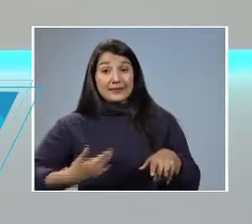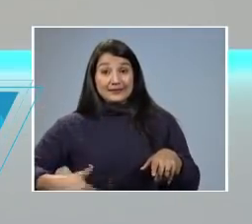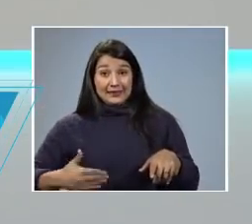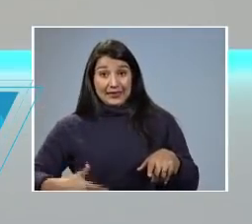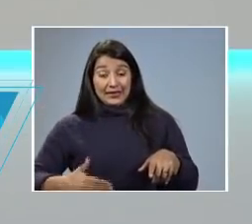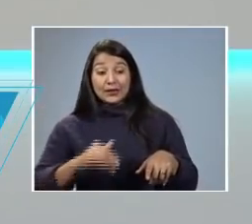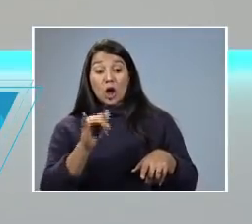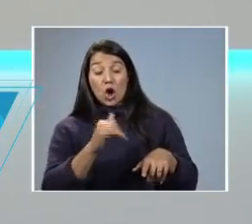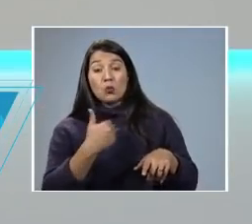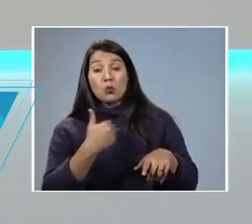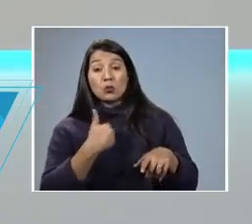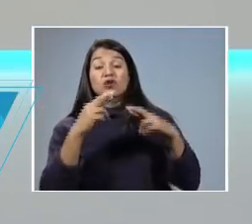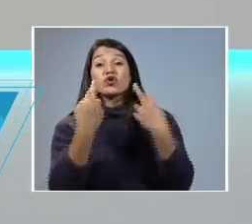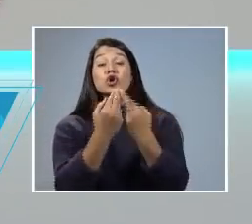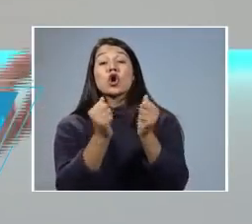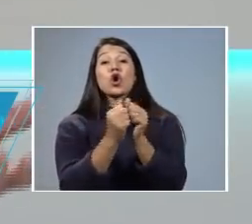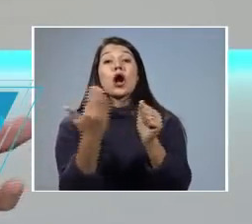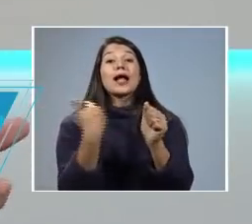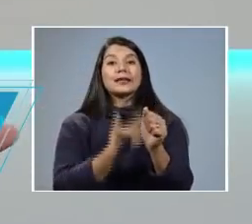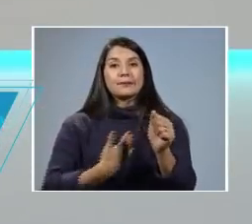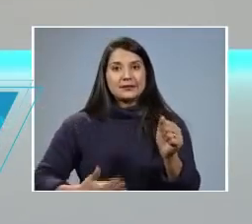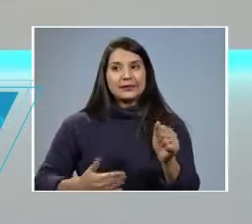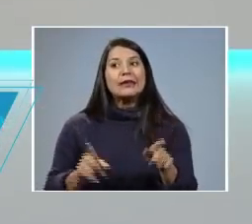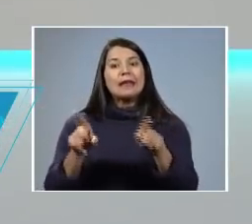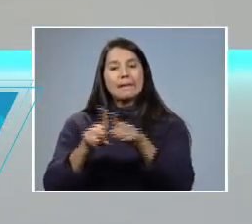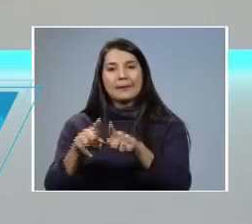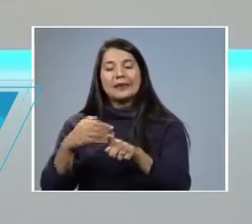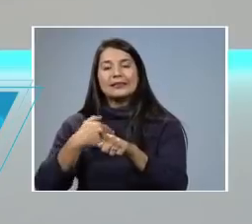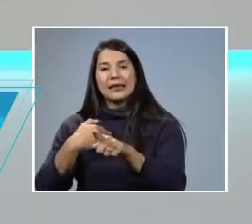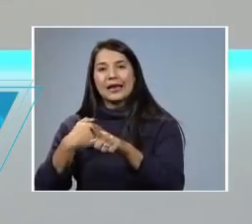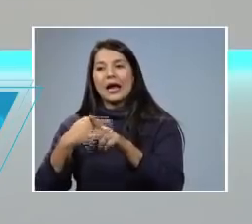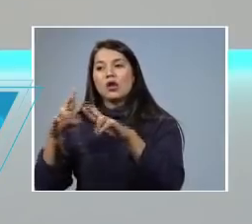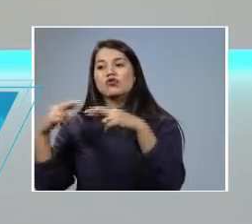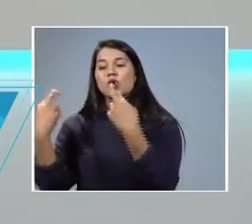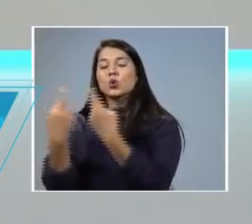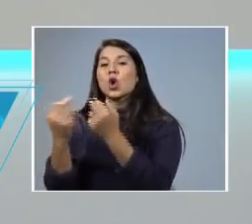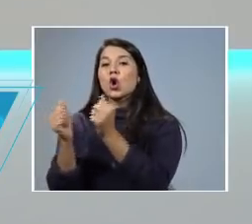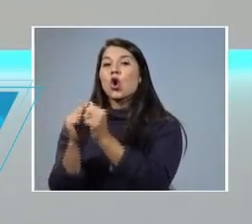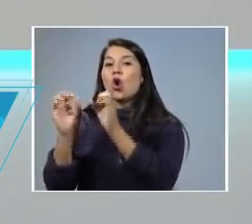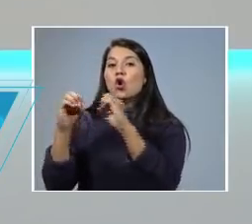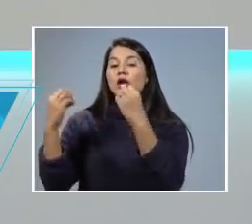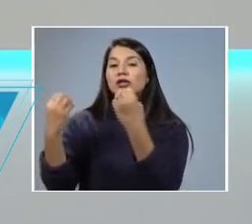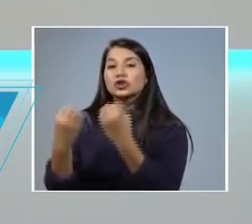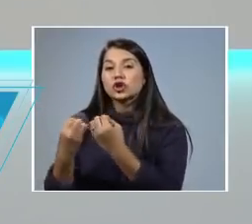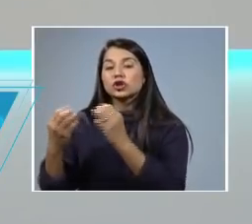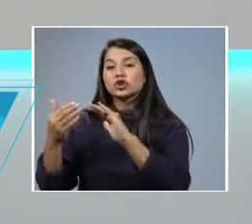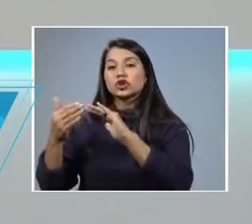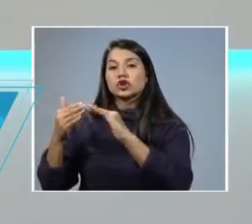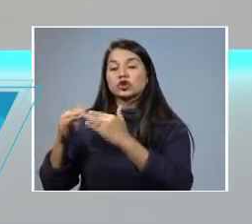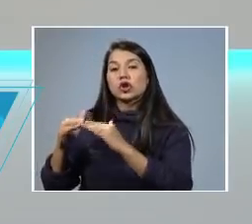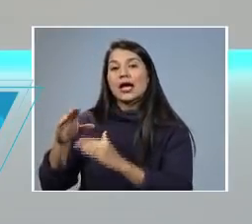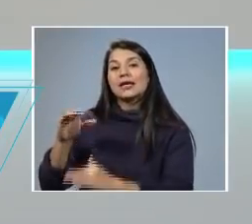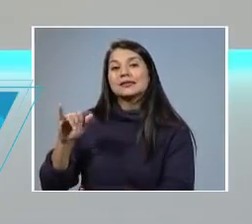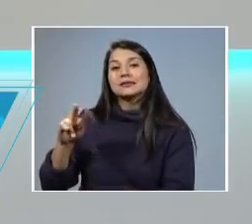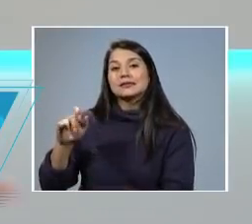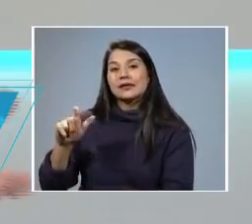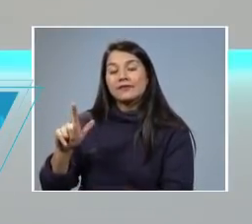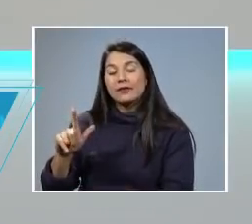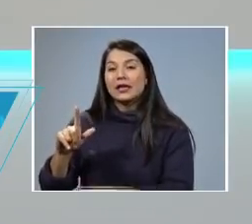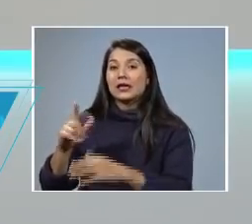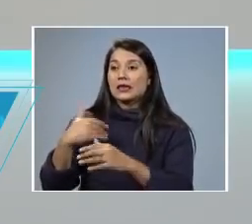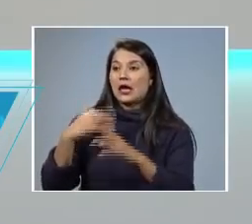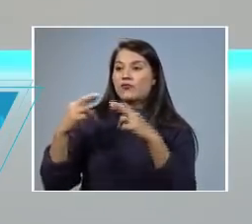también con las organizaciones de la sociedad civil, sindicatos, campesinos. Eso